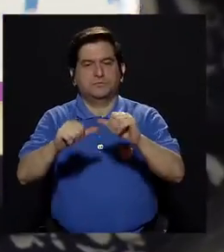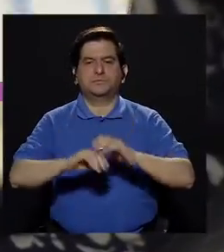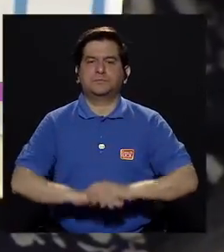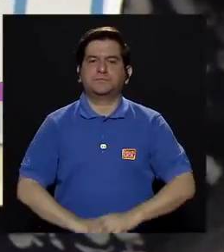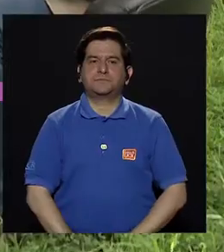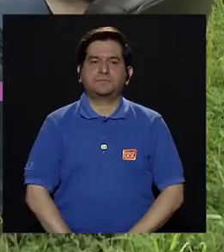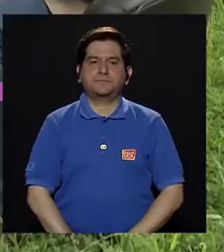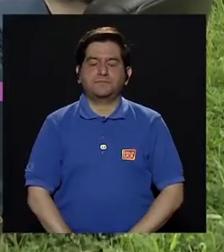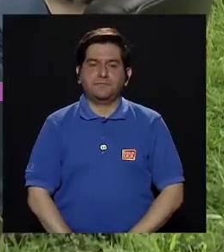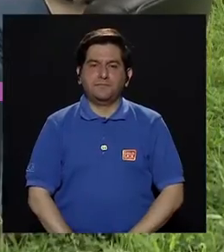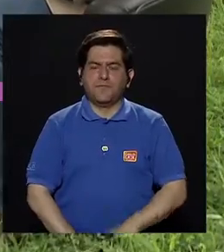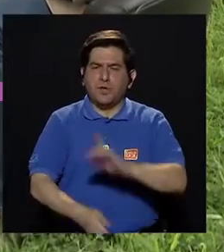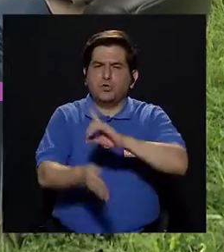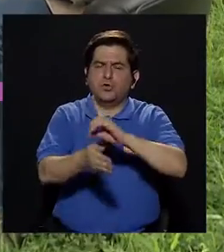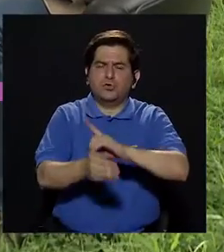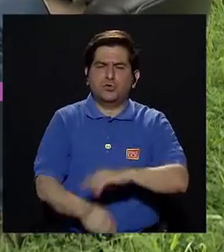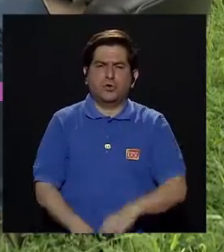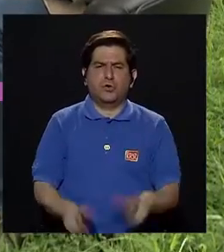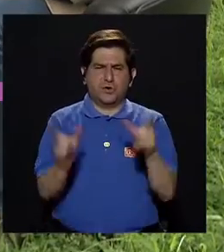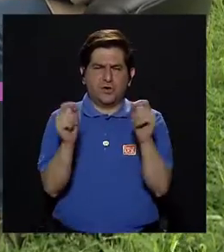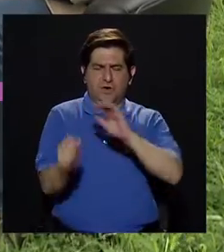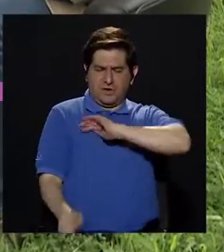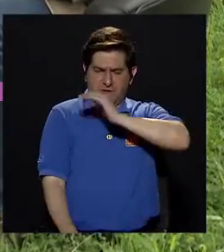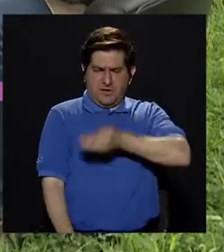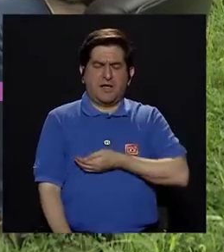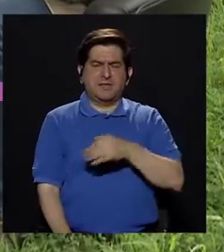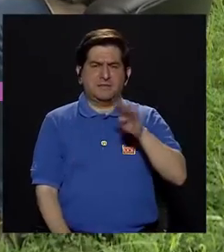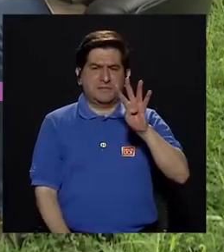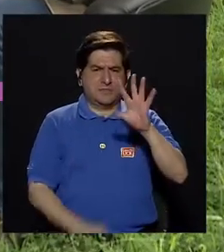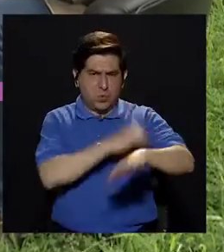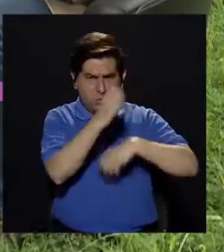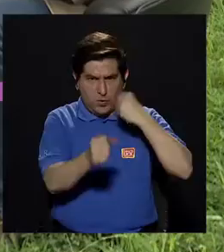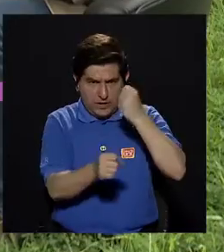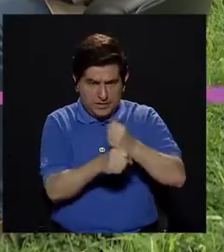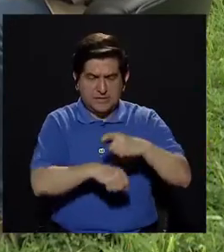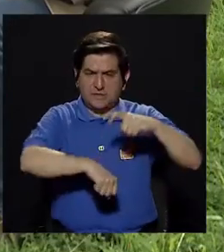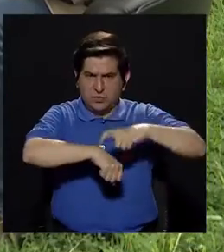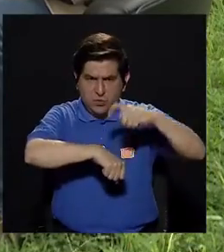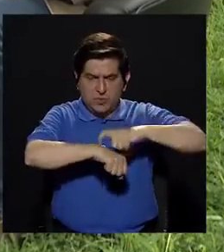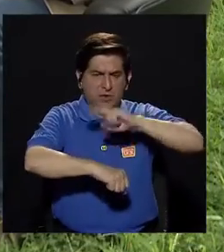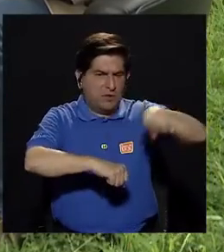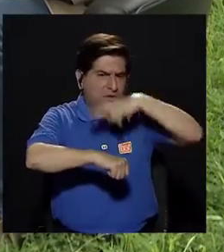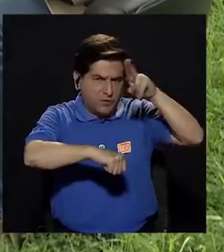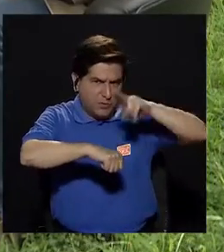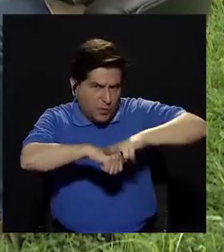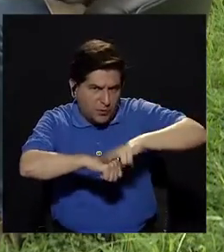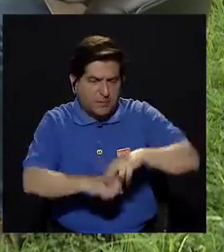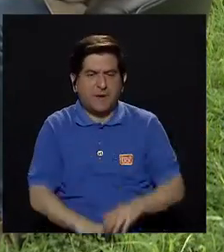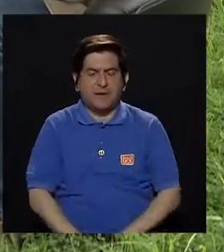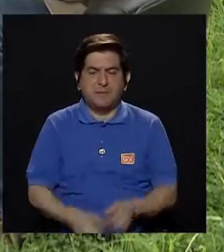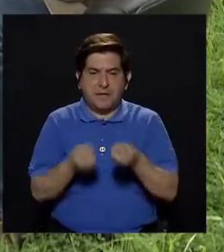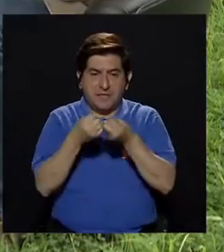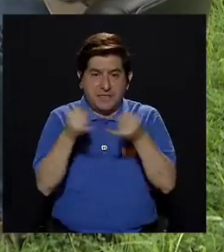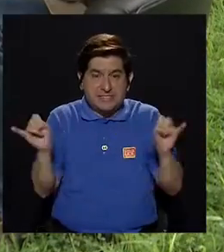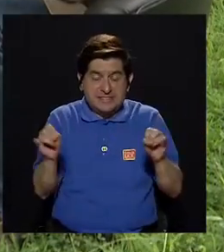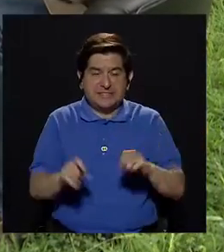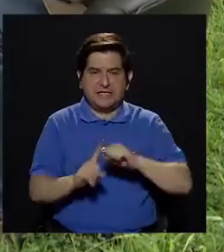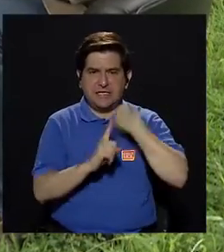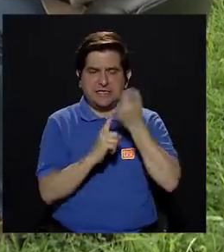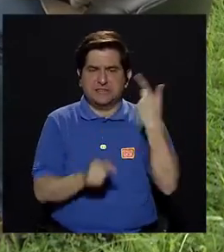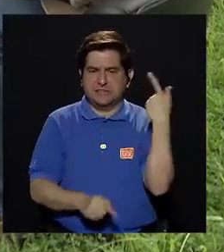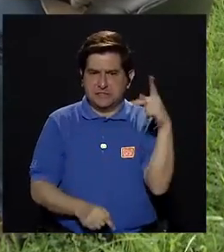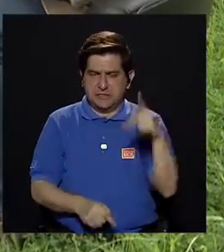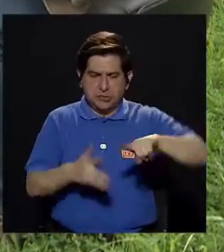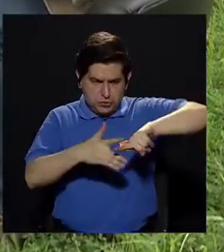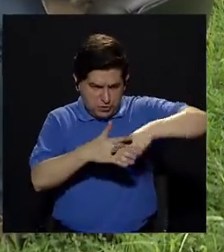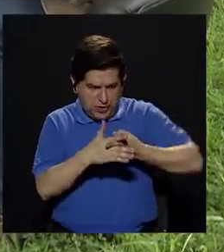haciendo. Doctor, y en el caso del cáncer de mama, conversamos que a los 45 años es la edad donde normalmente, pues, sin factores de riesgo, se